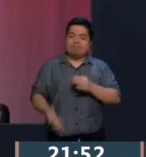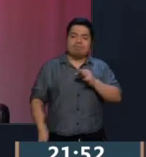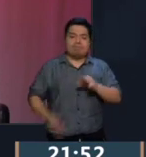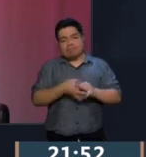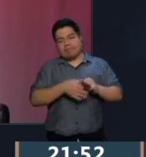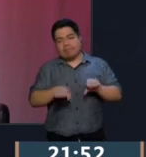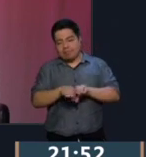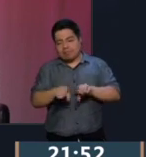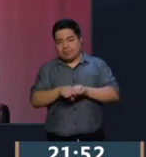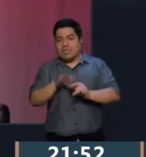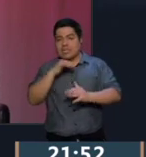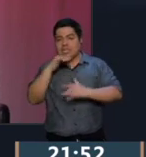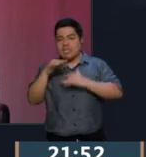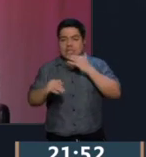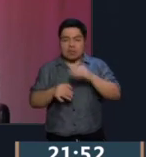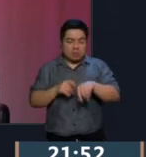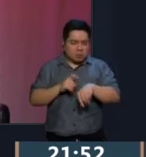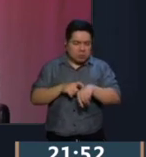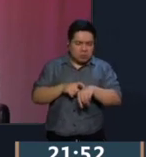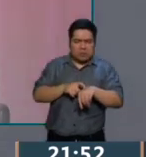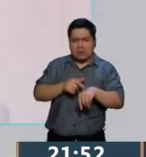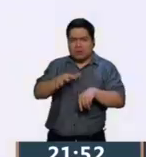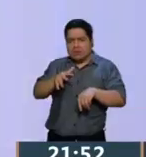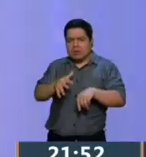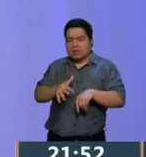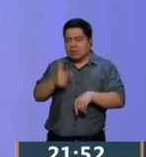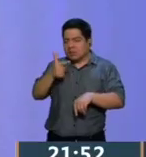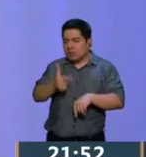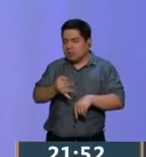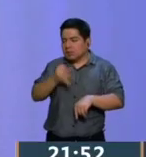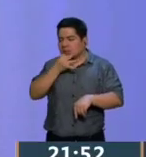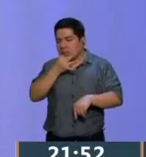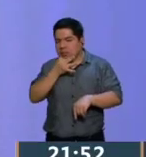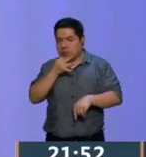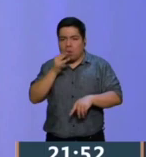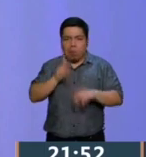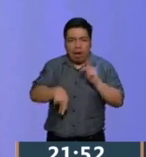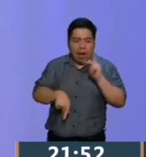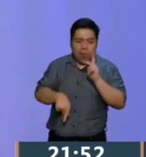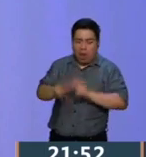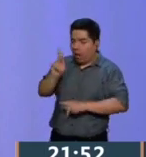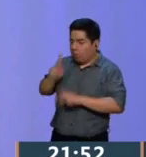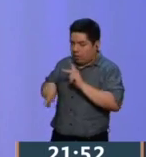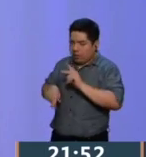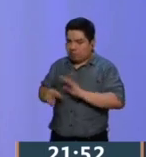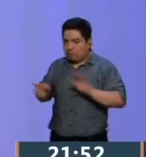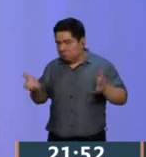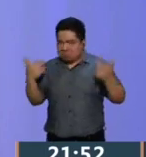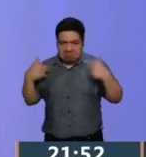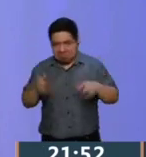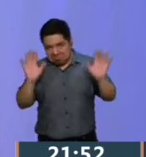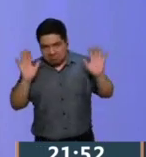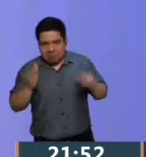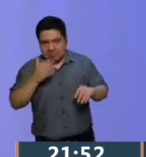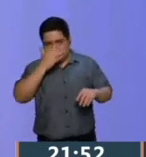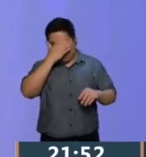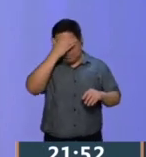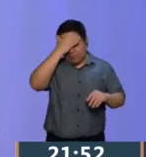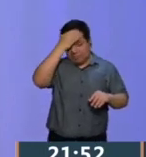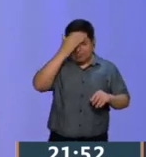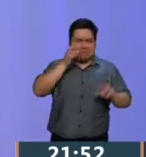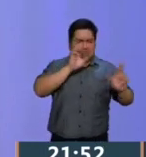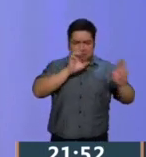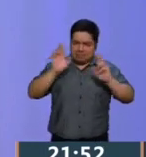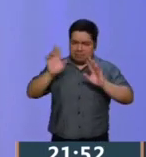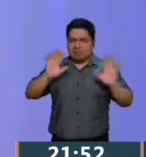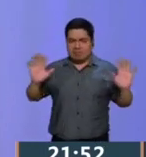cómo resolver el problema de corrupción. Excelente. Nos quedan poco más de 7 minutos. Se acuerdo. pueden interrumpir también. Lo pudieron hacer. A ver, Vamos centrar a ver, debate. nos hemos Adelante. respetado hasta el